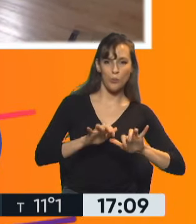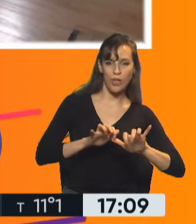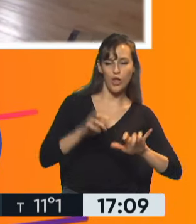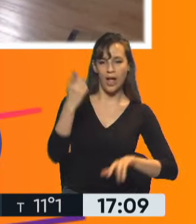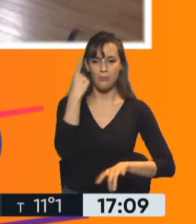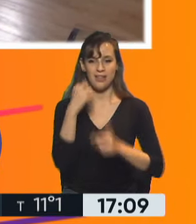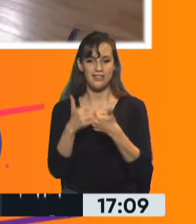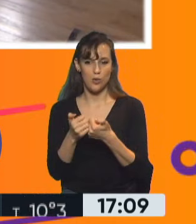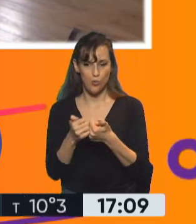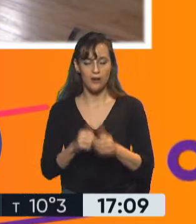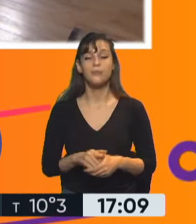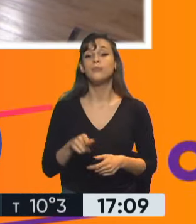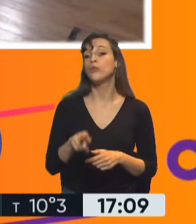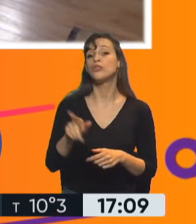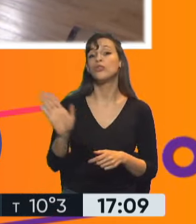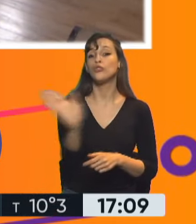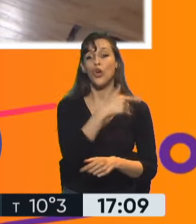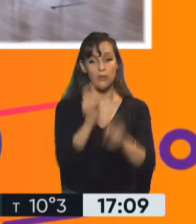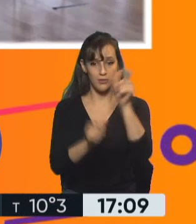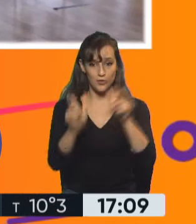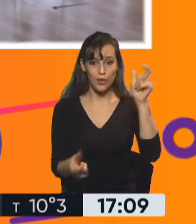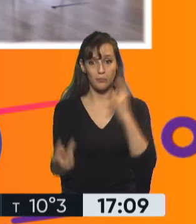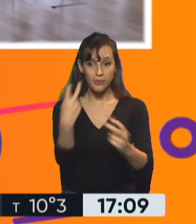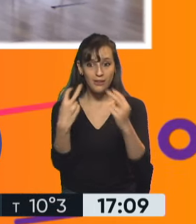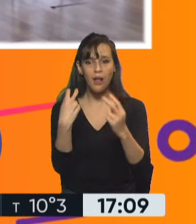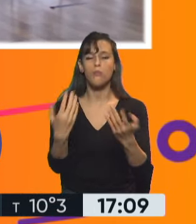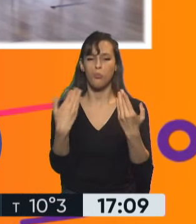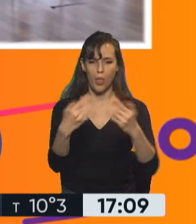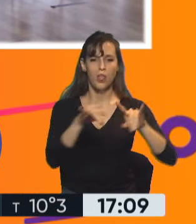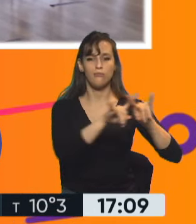Invitamos entonces a todos y todas las que nos están mirando a ingresar a